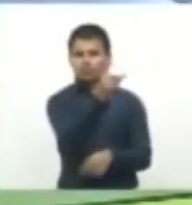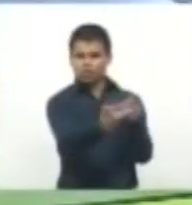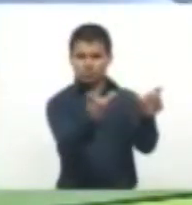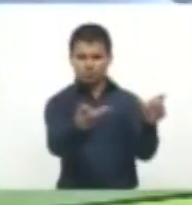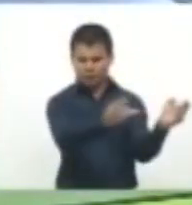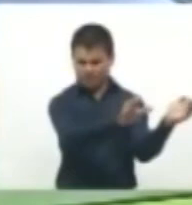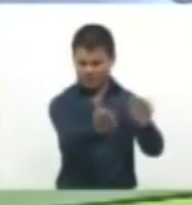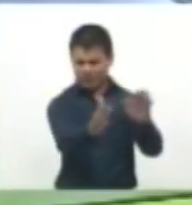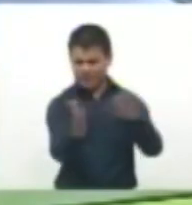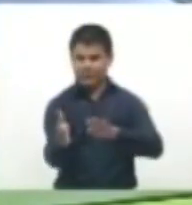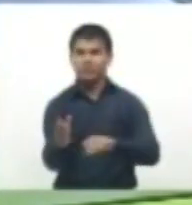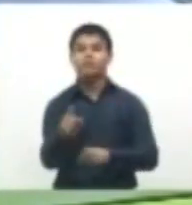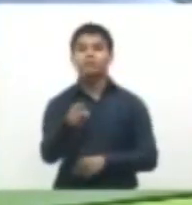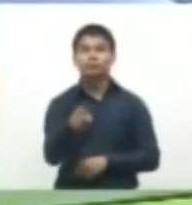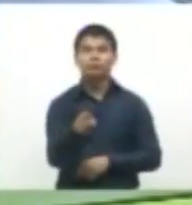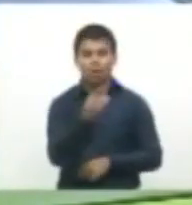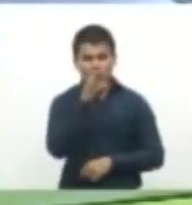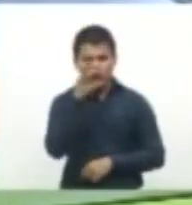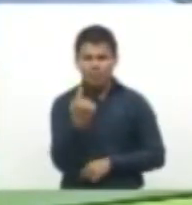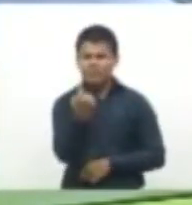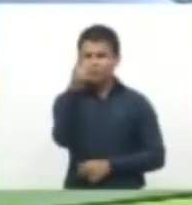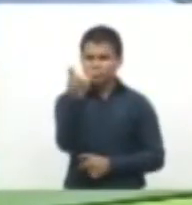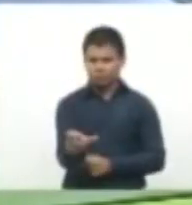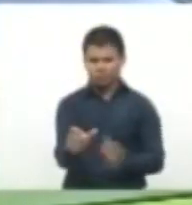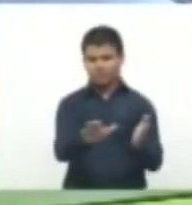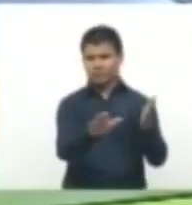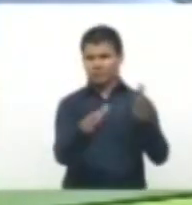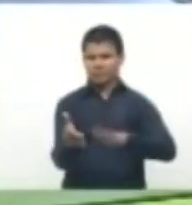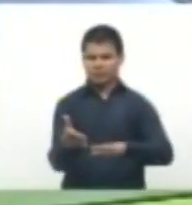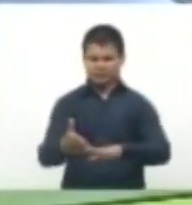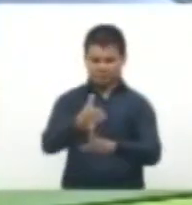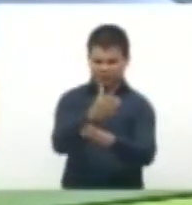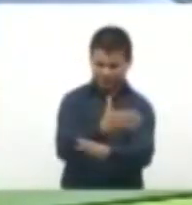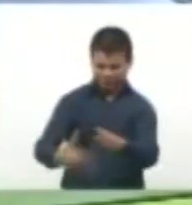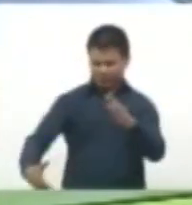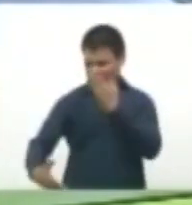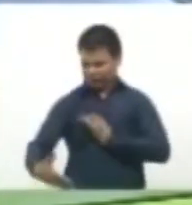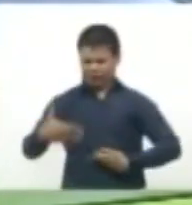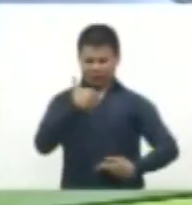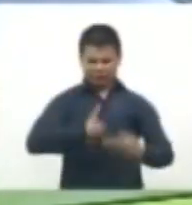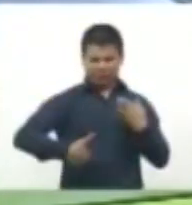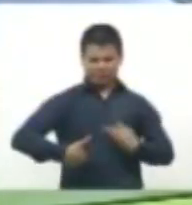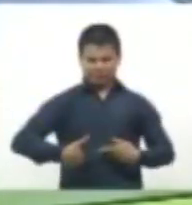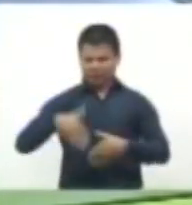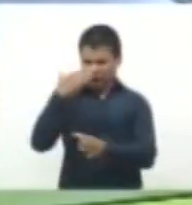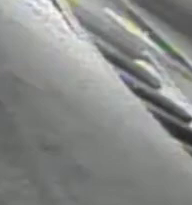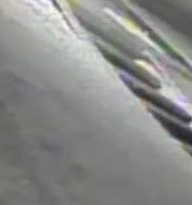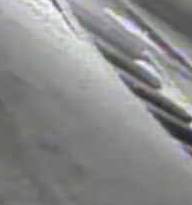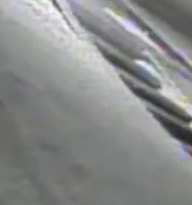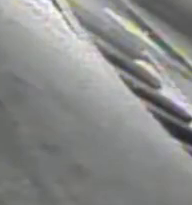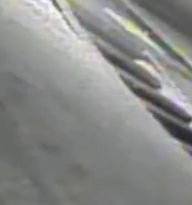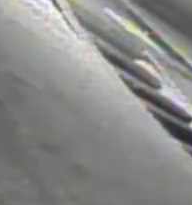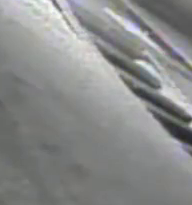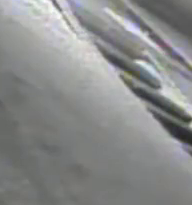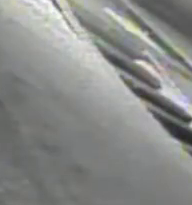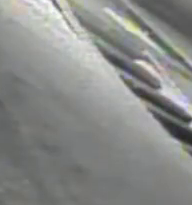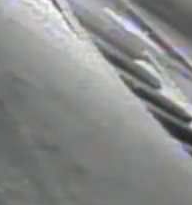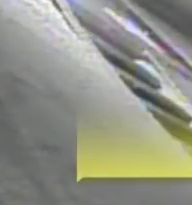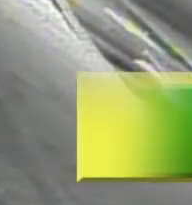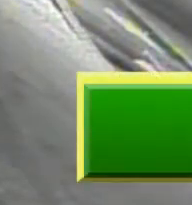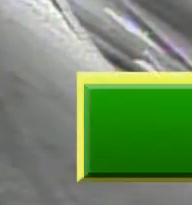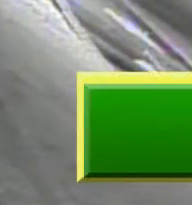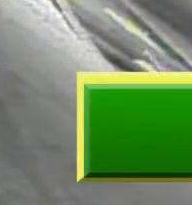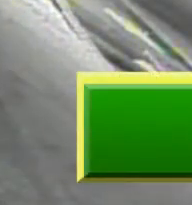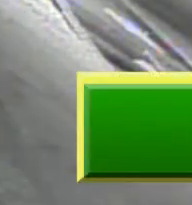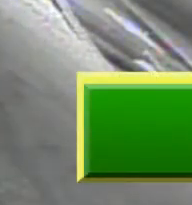del atroz crimen, de un hombre que fue hallado empalado y acuchillado cerca de una bodega en el barrio Abajo. Estos videos de seguridad